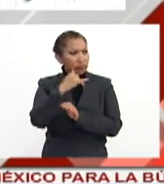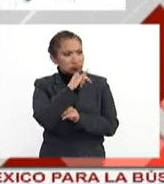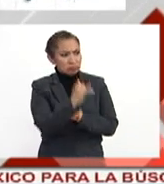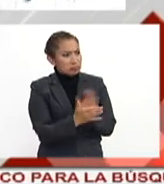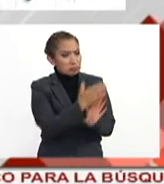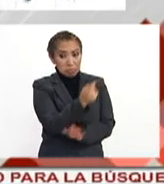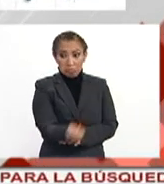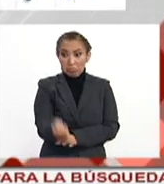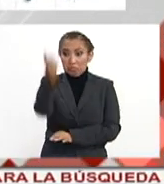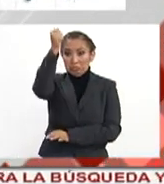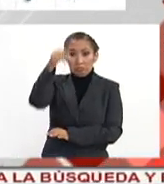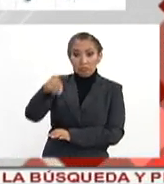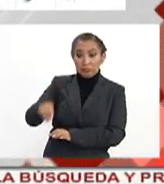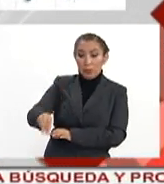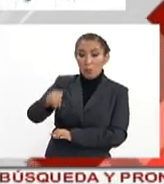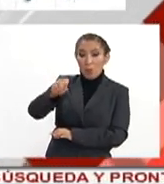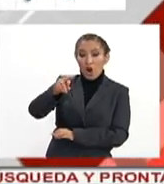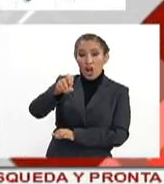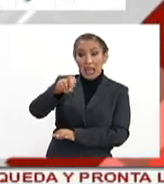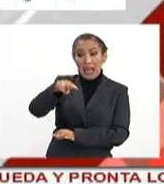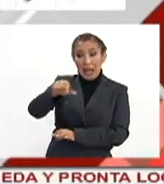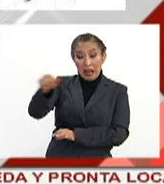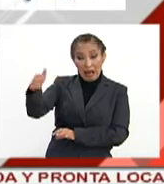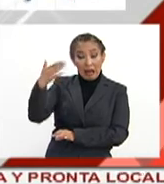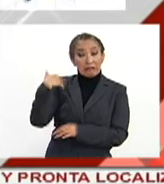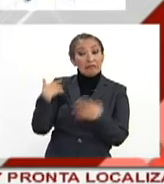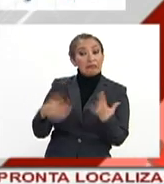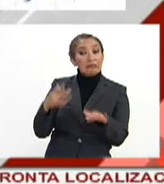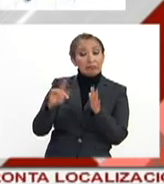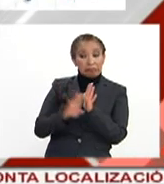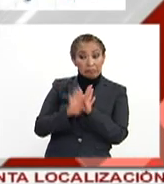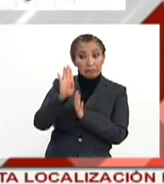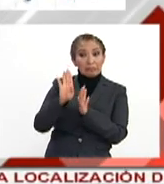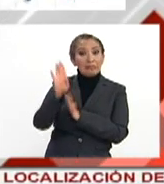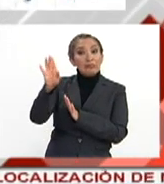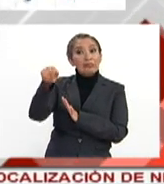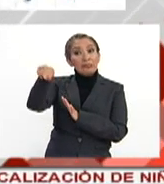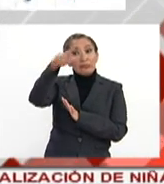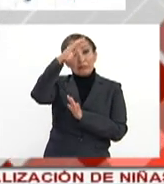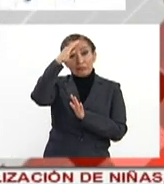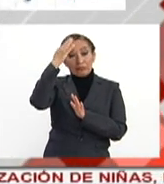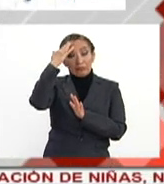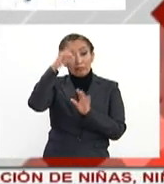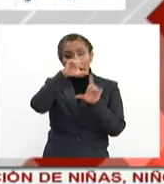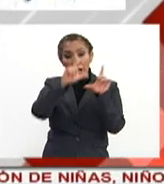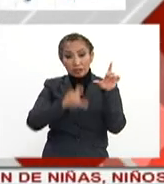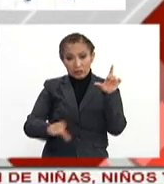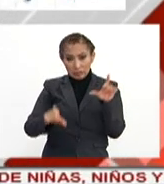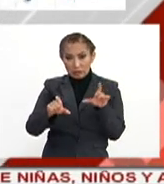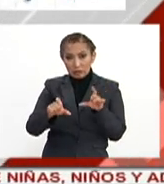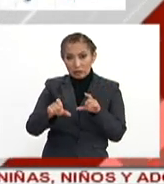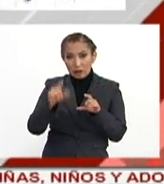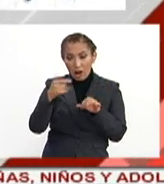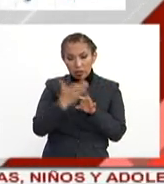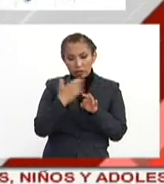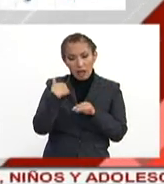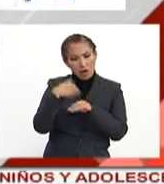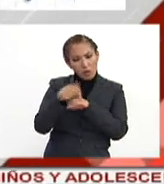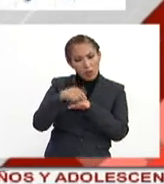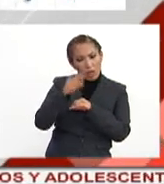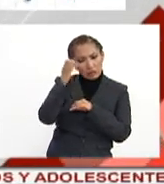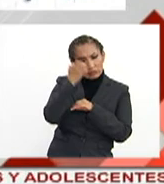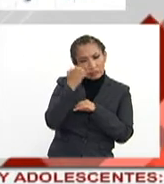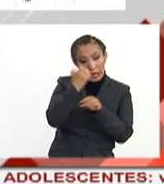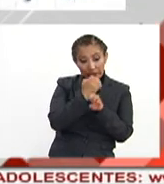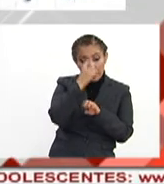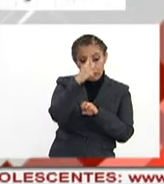integración o registro esté liderando, dirían distintas mediciones nacionales. hoy las mediciones, y en